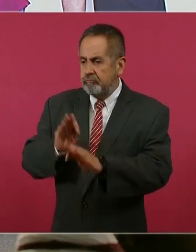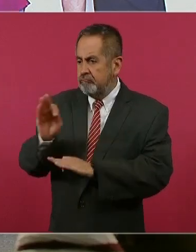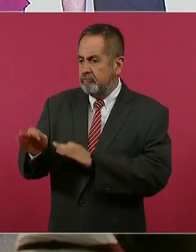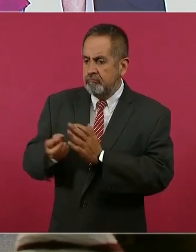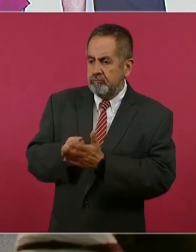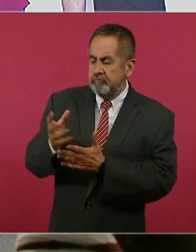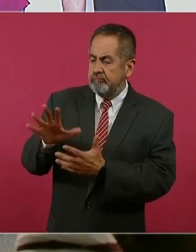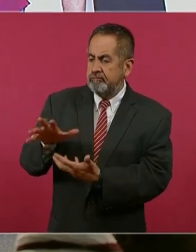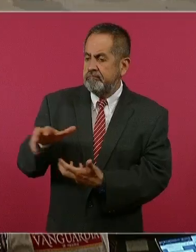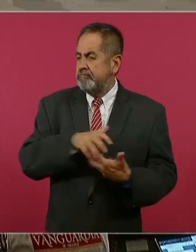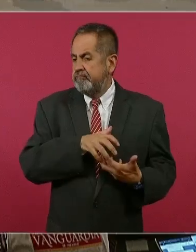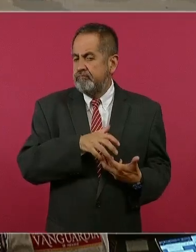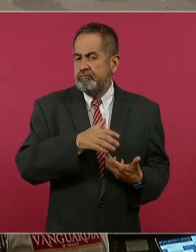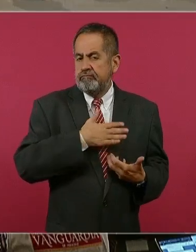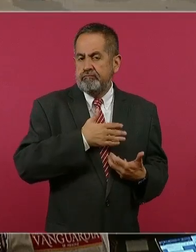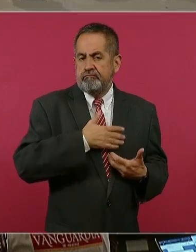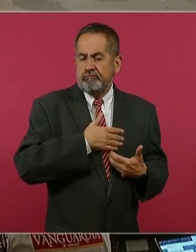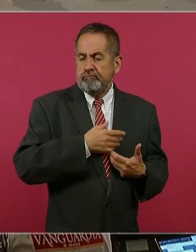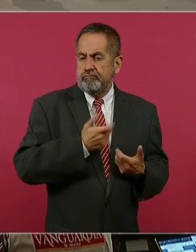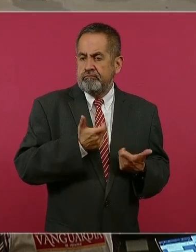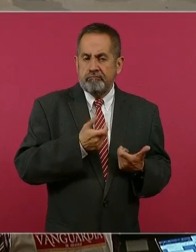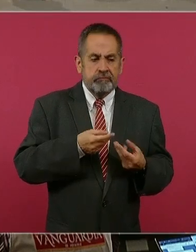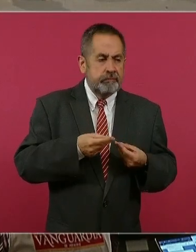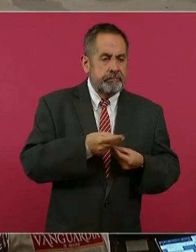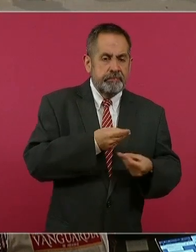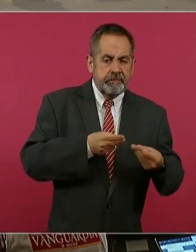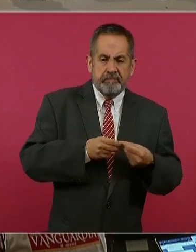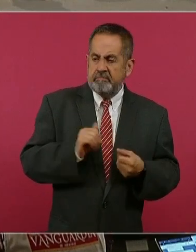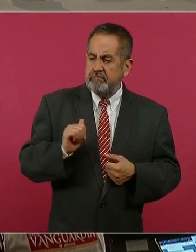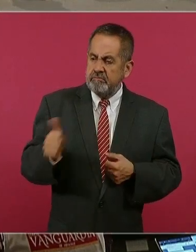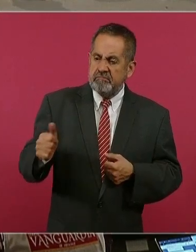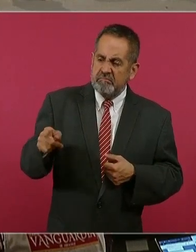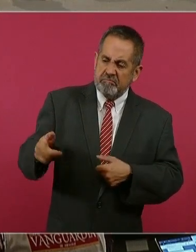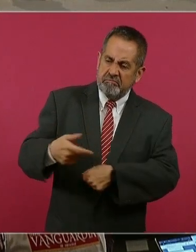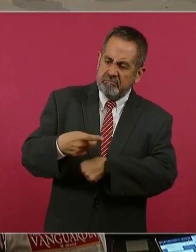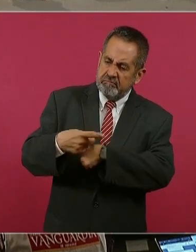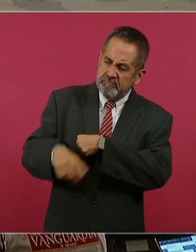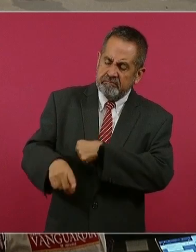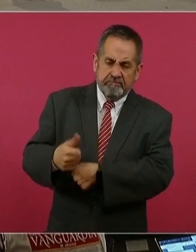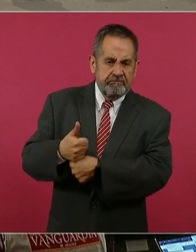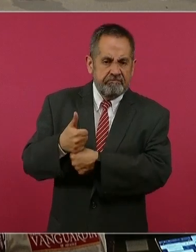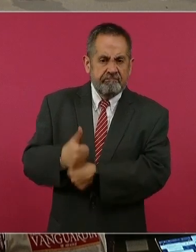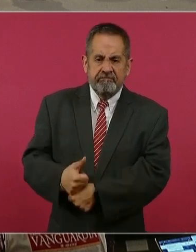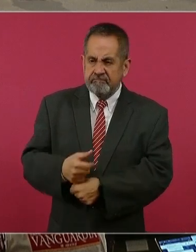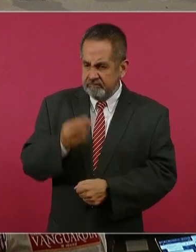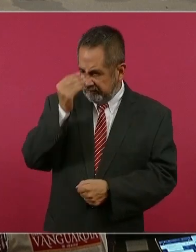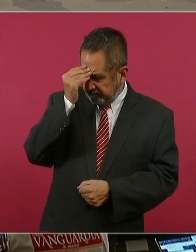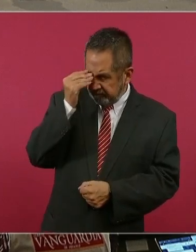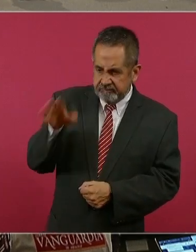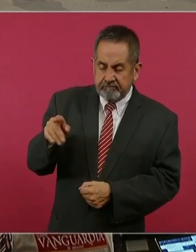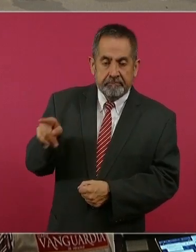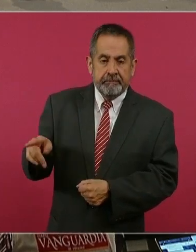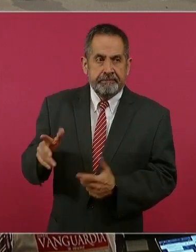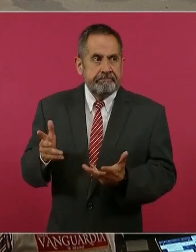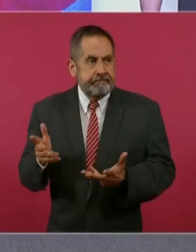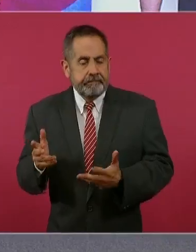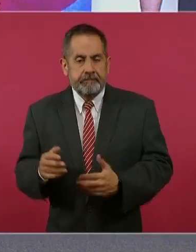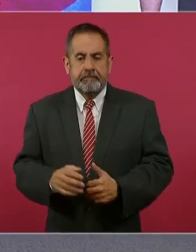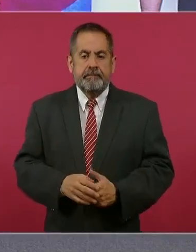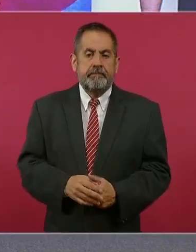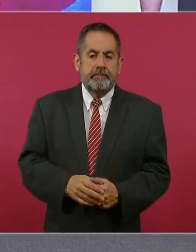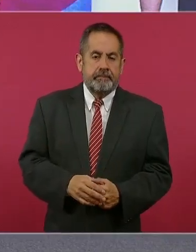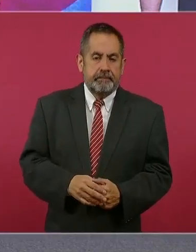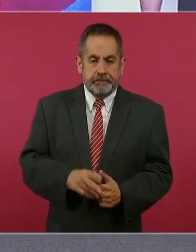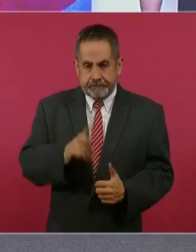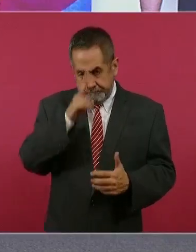de recursos económicos o materiales para causar un daño, una afección o una privación. Y desde